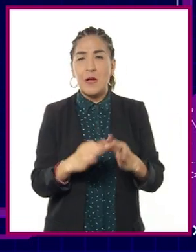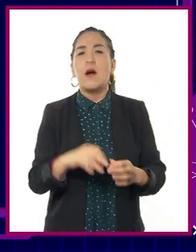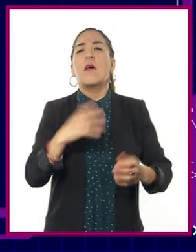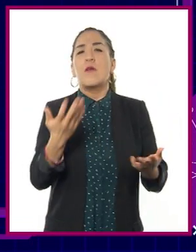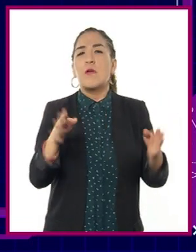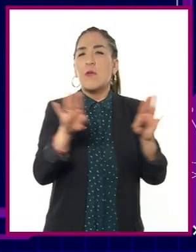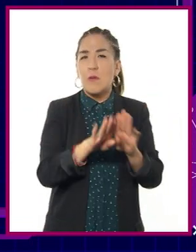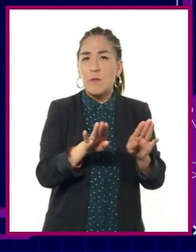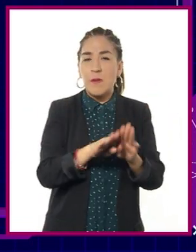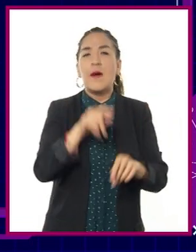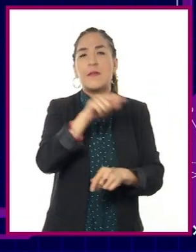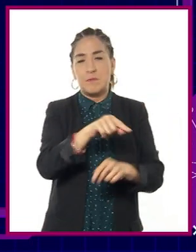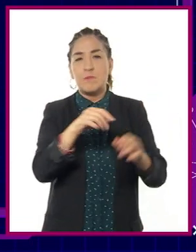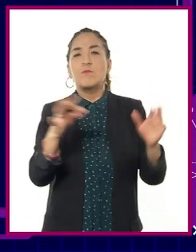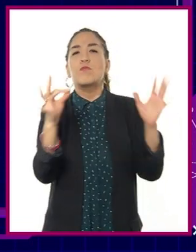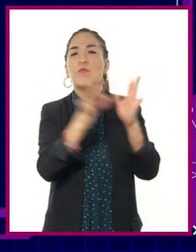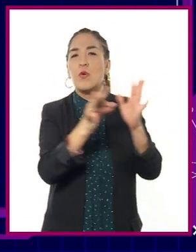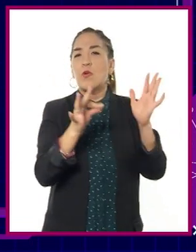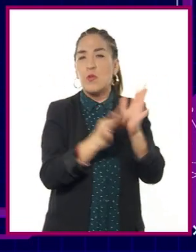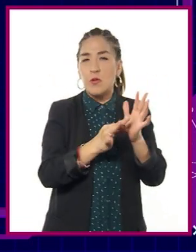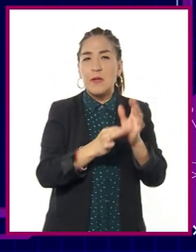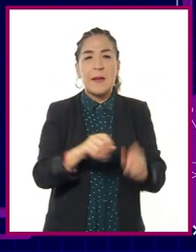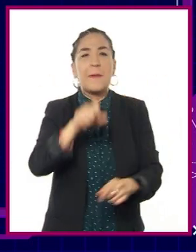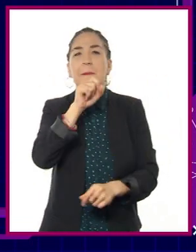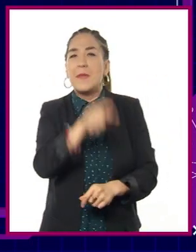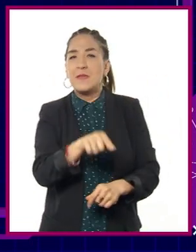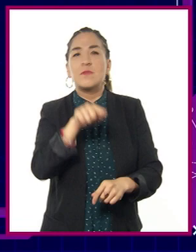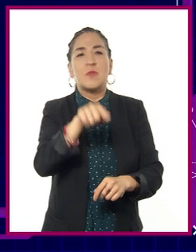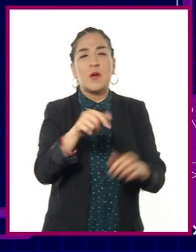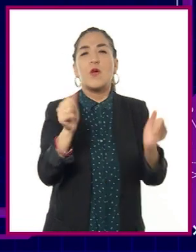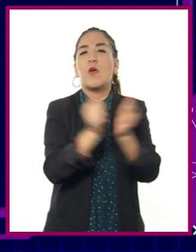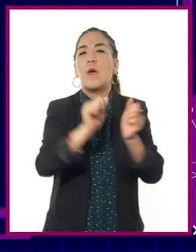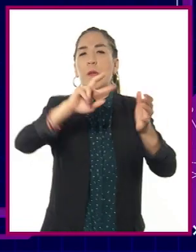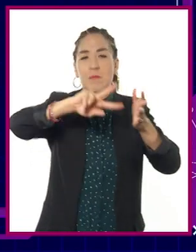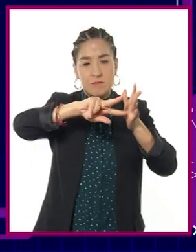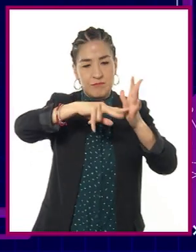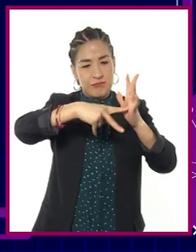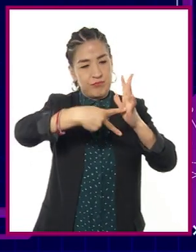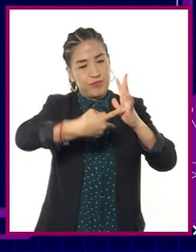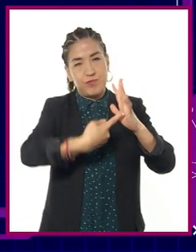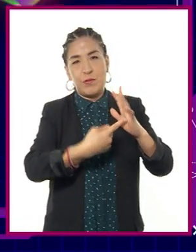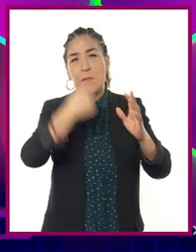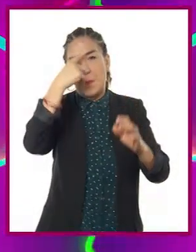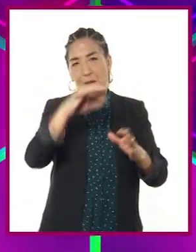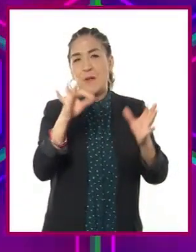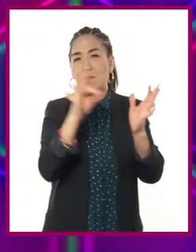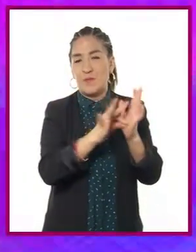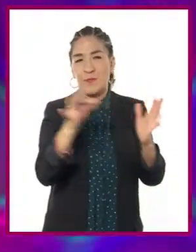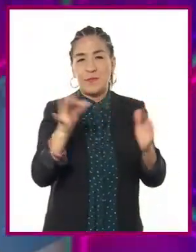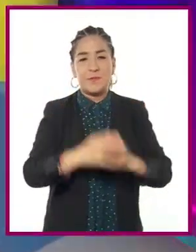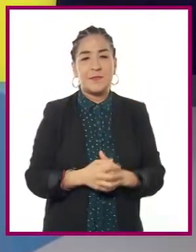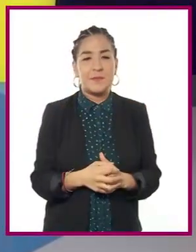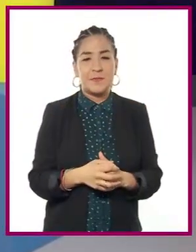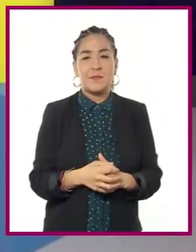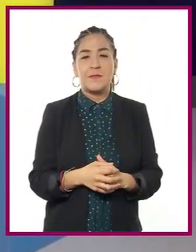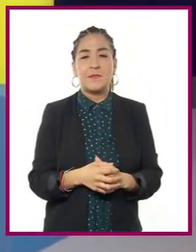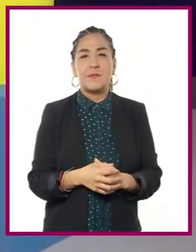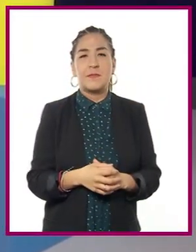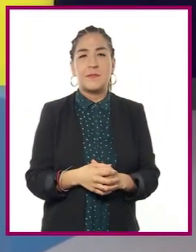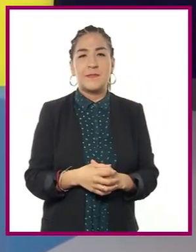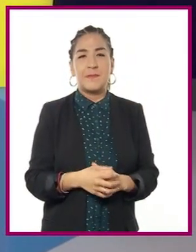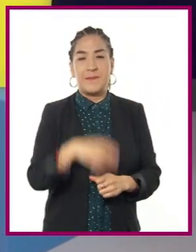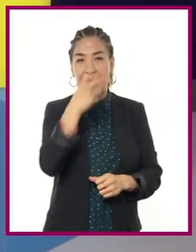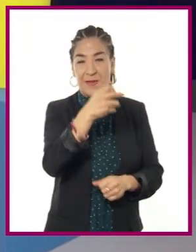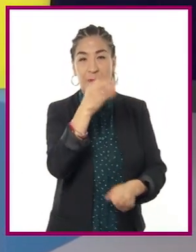Esto porque sus vértices son parte de los puntos de cada circunferencia. Después